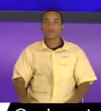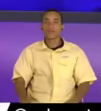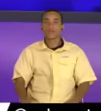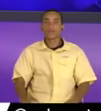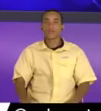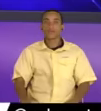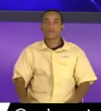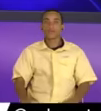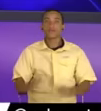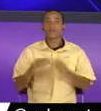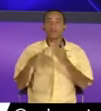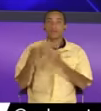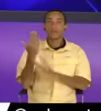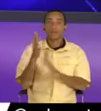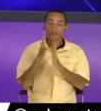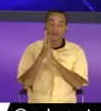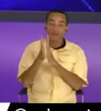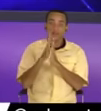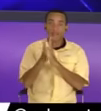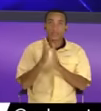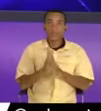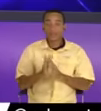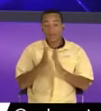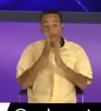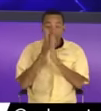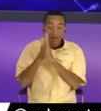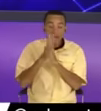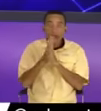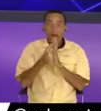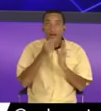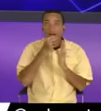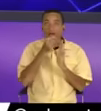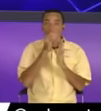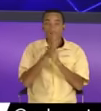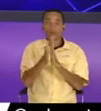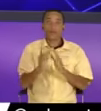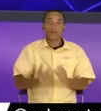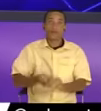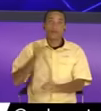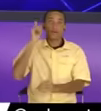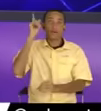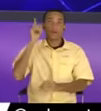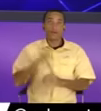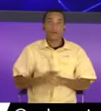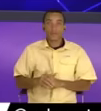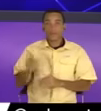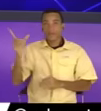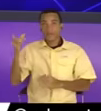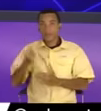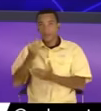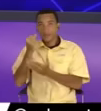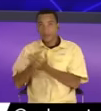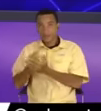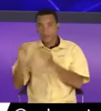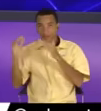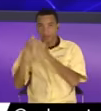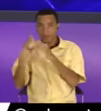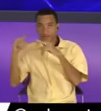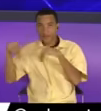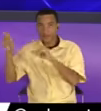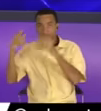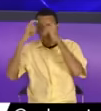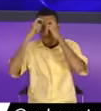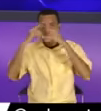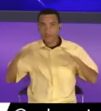Iniciamos la información con la noticia política de las últimas horas que tiene que ver con la decisión tomada por la Registraduría Nacional del Estado Civil de